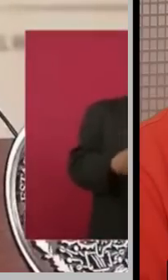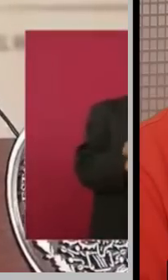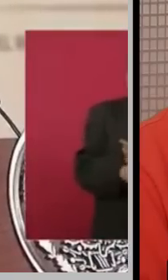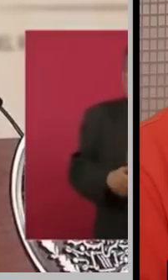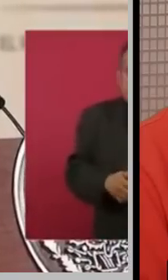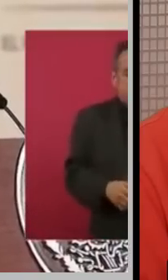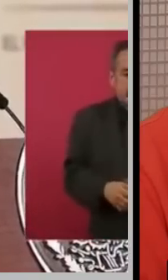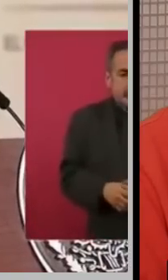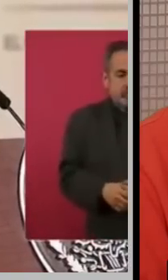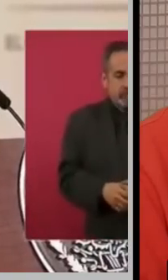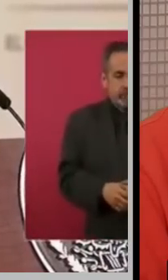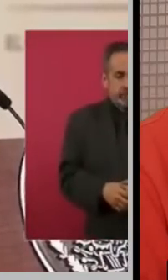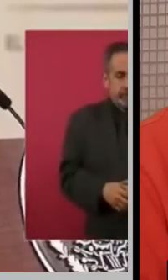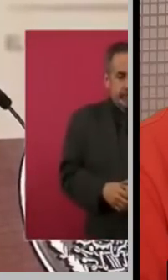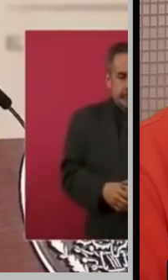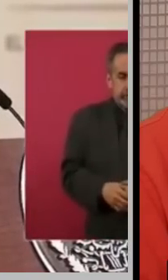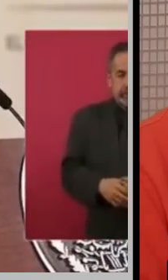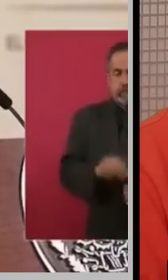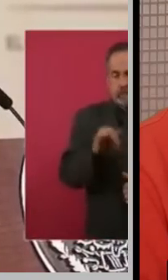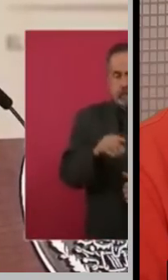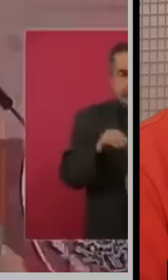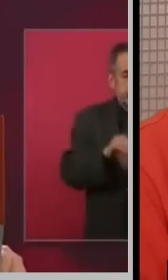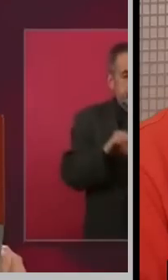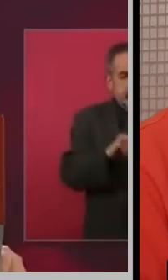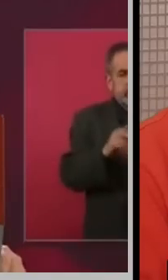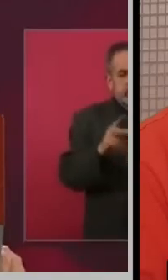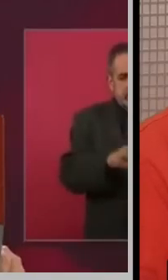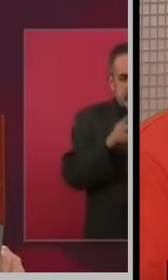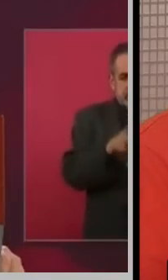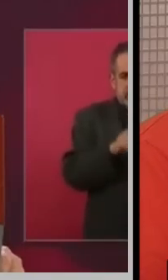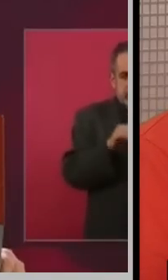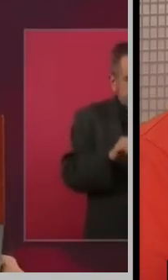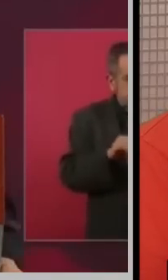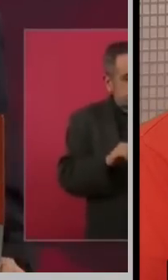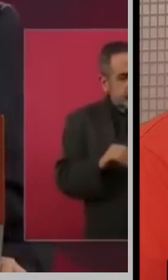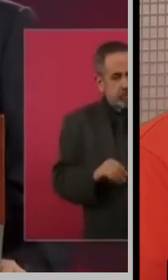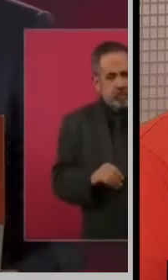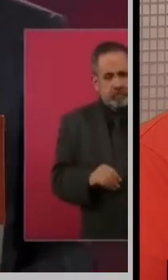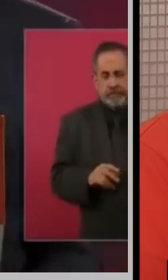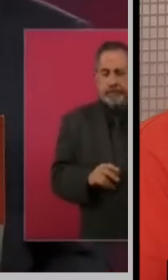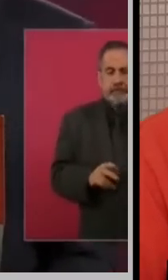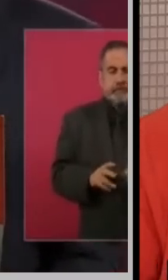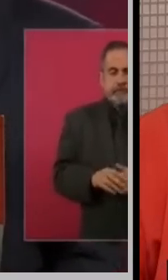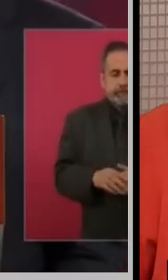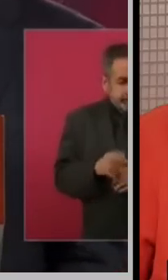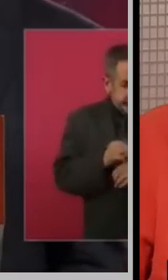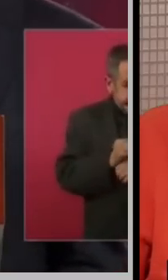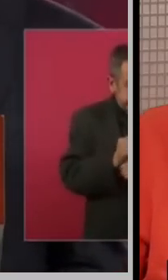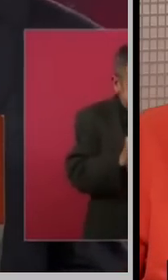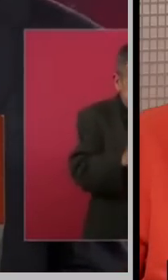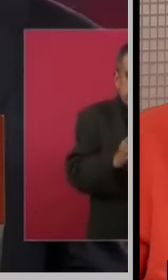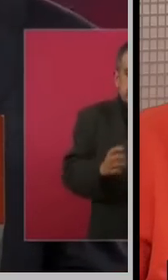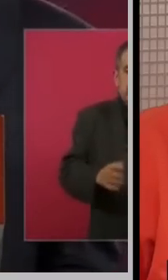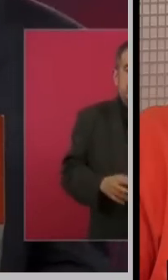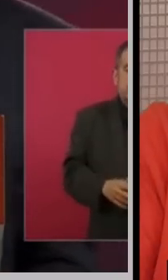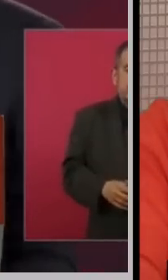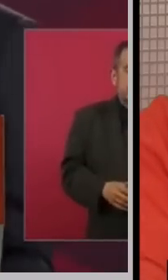Entonces sí se hace constantemente una investigación